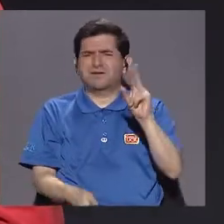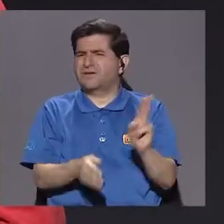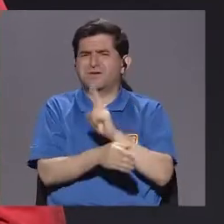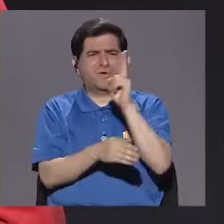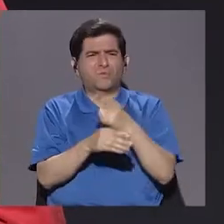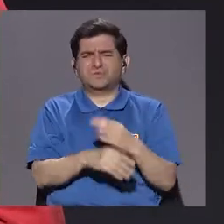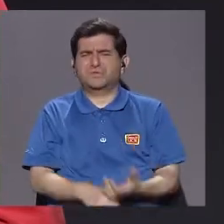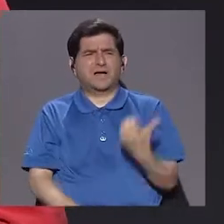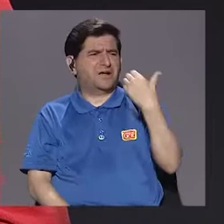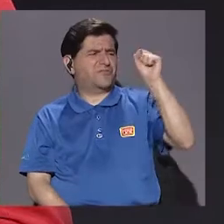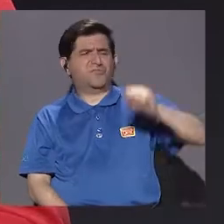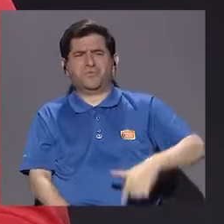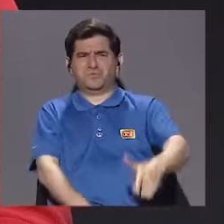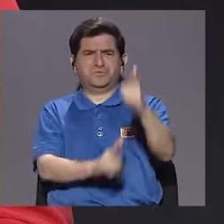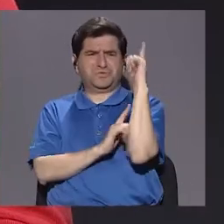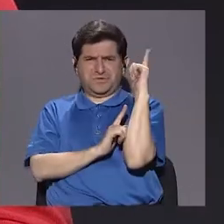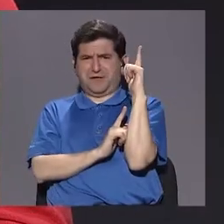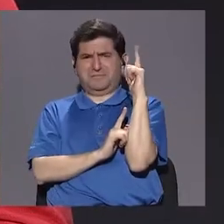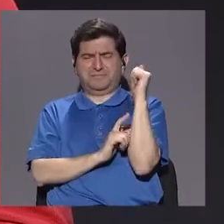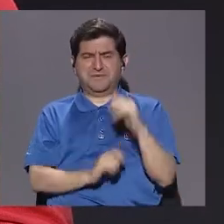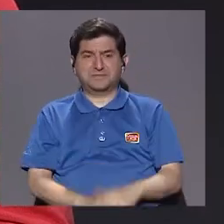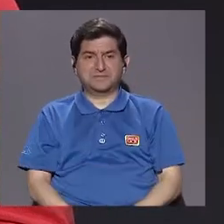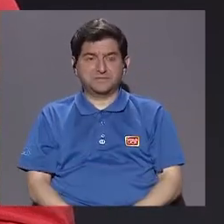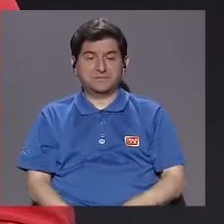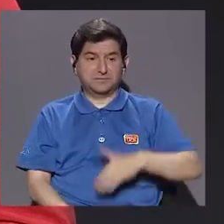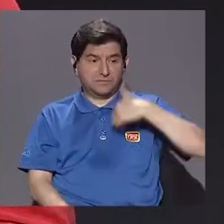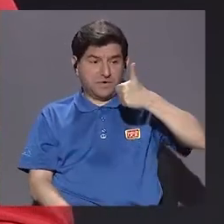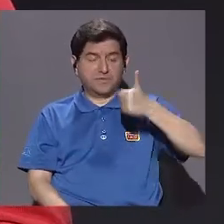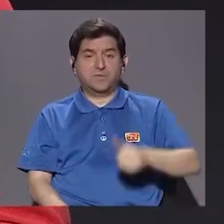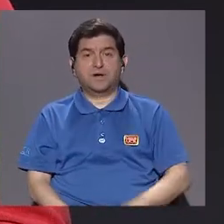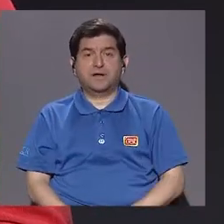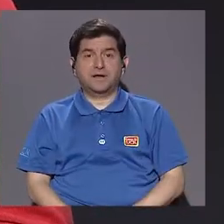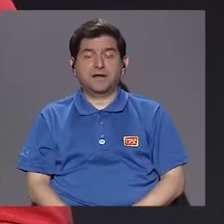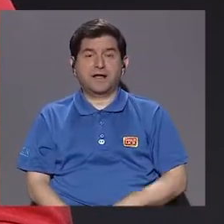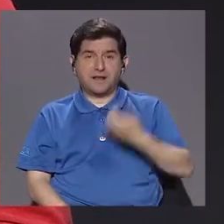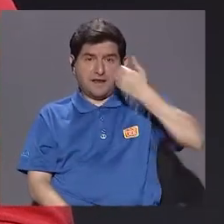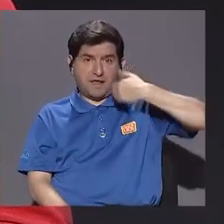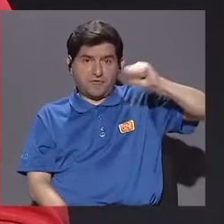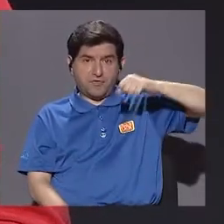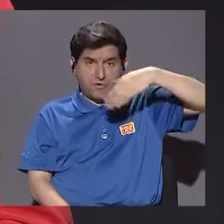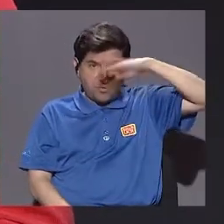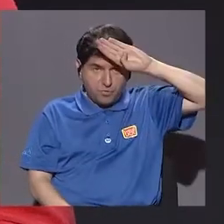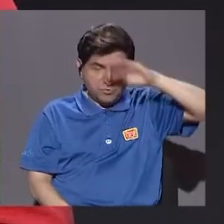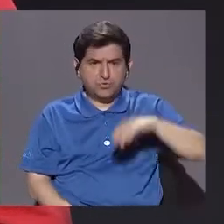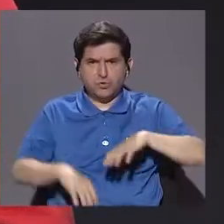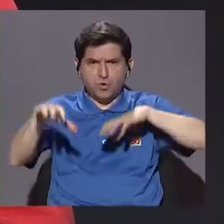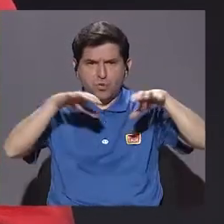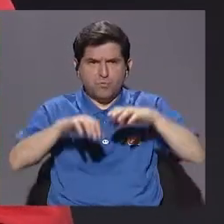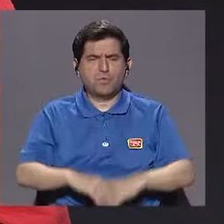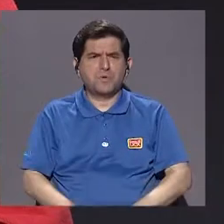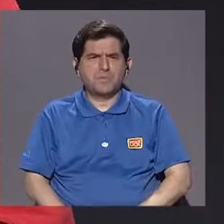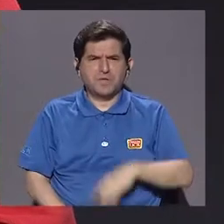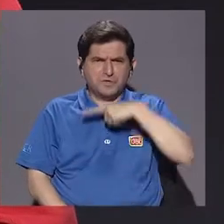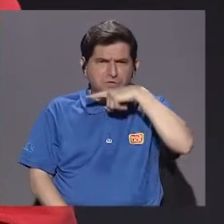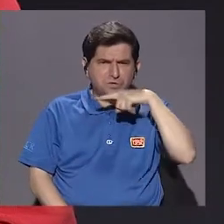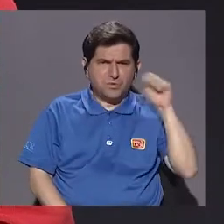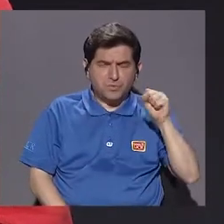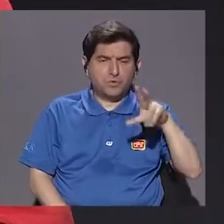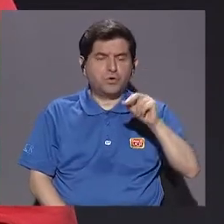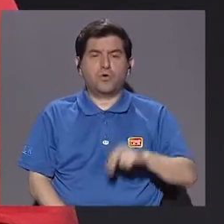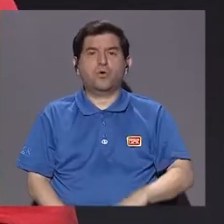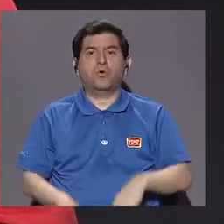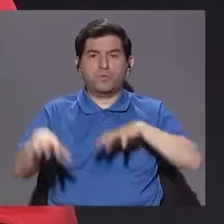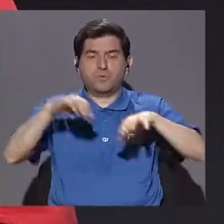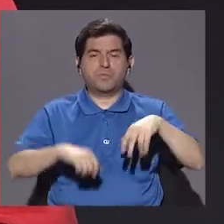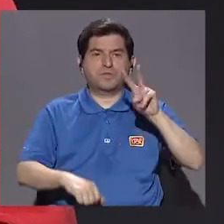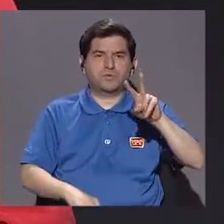revoluciones armadas y eso cuando triunfa la revolución cubana no lo hace el partido comunista lo hace el movimiento 26 de julio igual que como